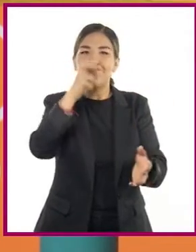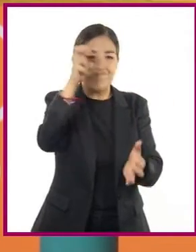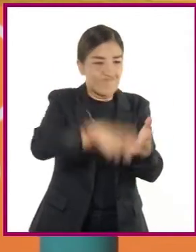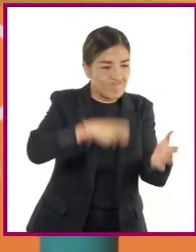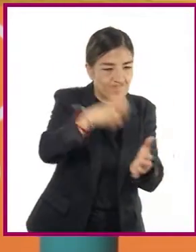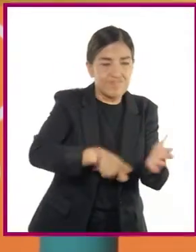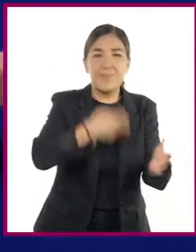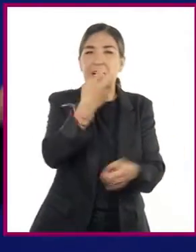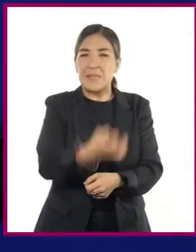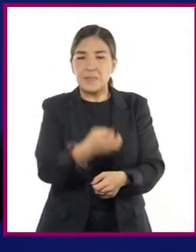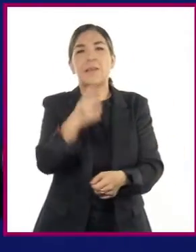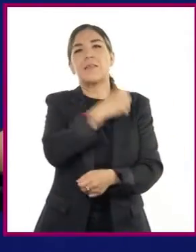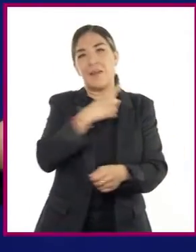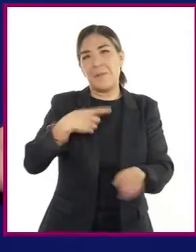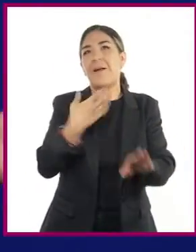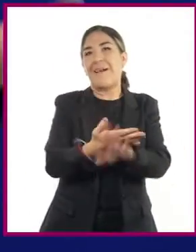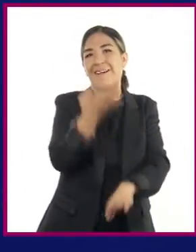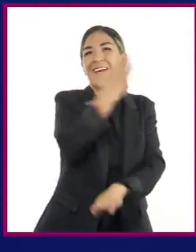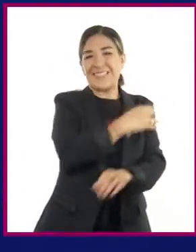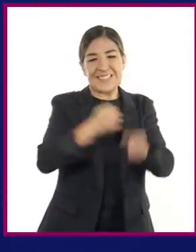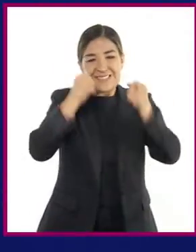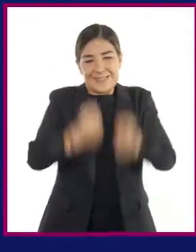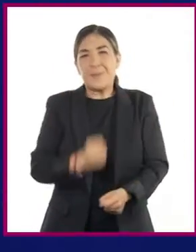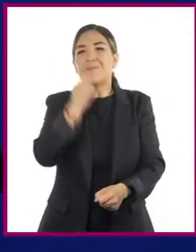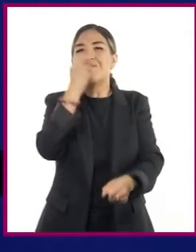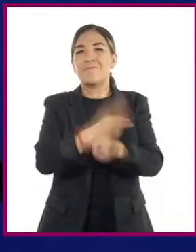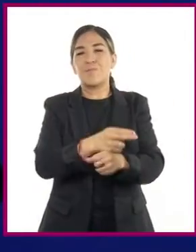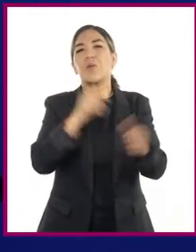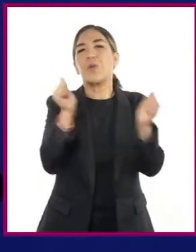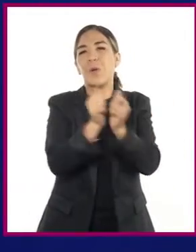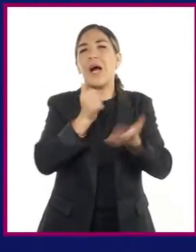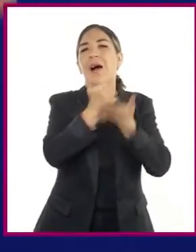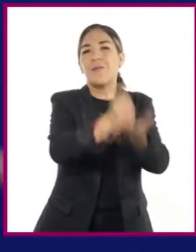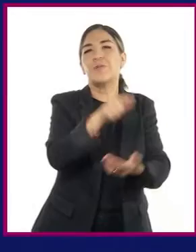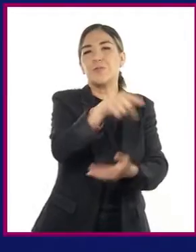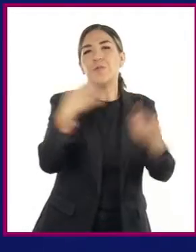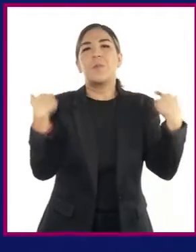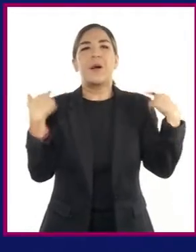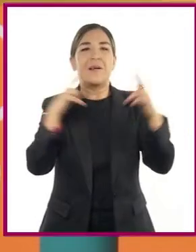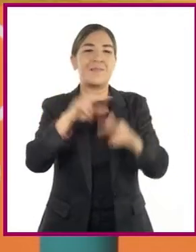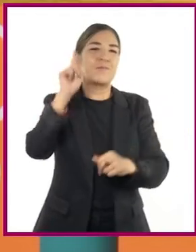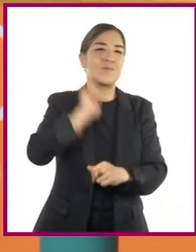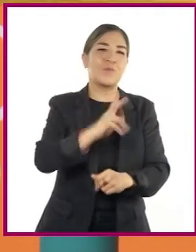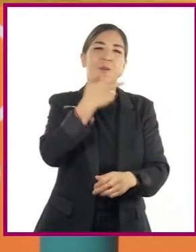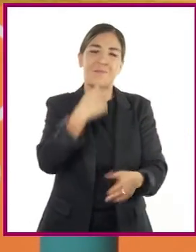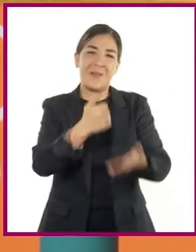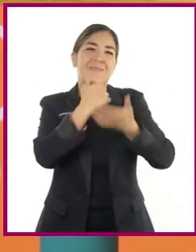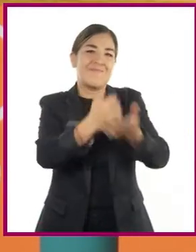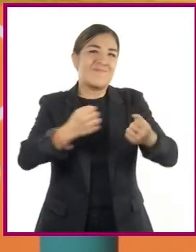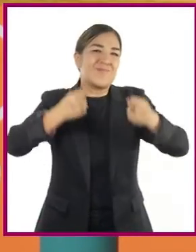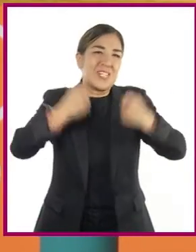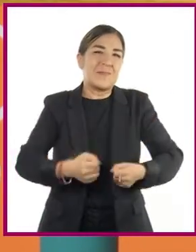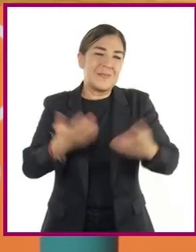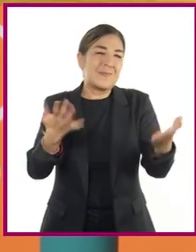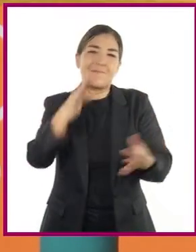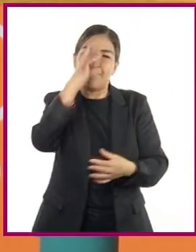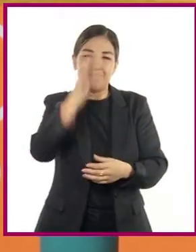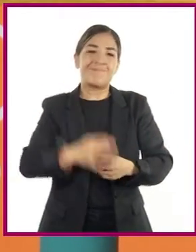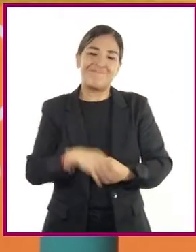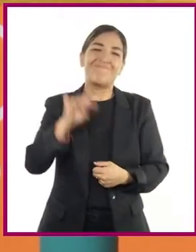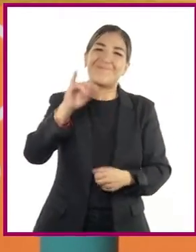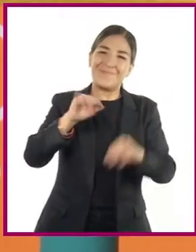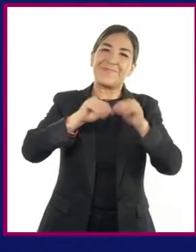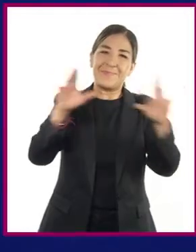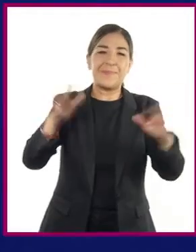problema, hubieran podido resolverla con ayuda de sus profesoras o profesores. Sí, claro.